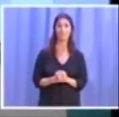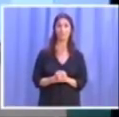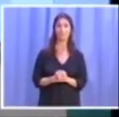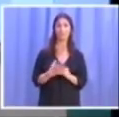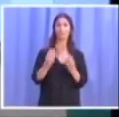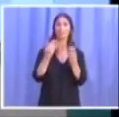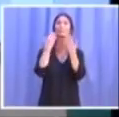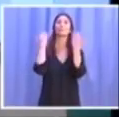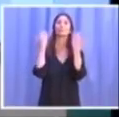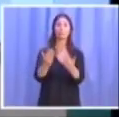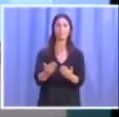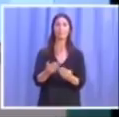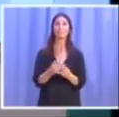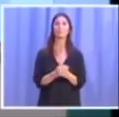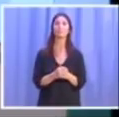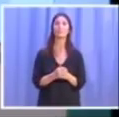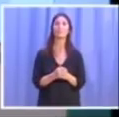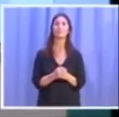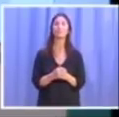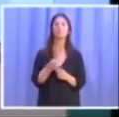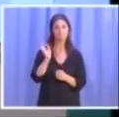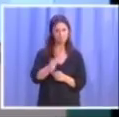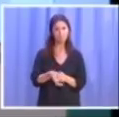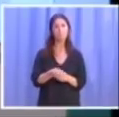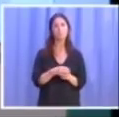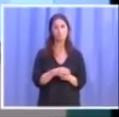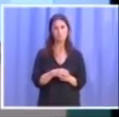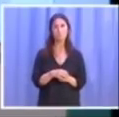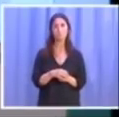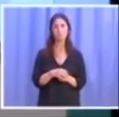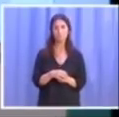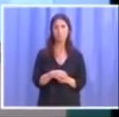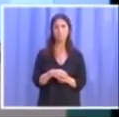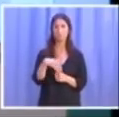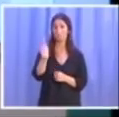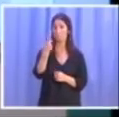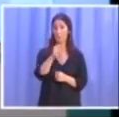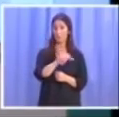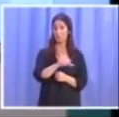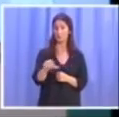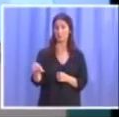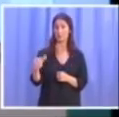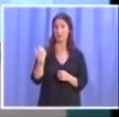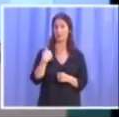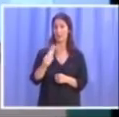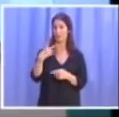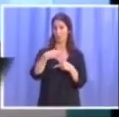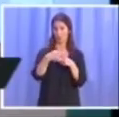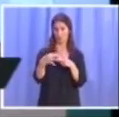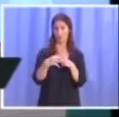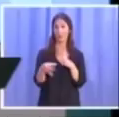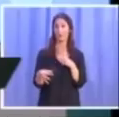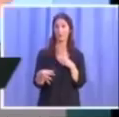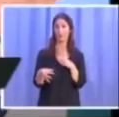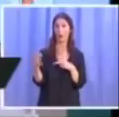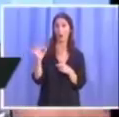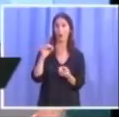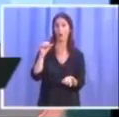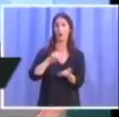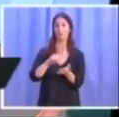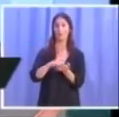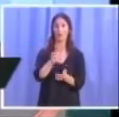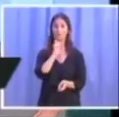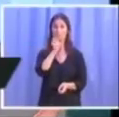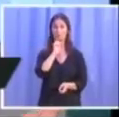Bien, muchísimas gracias. En efecto, dentro de una semana tenemos dos opciones. O la capital de la